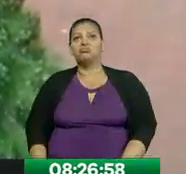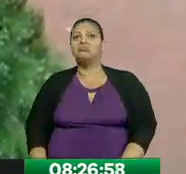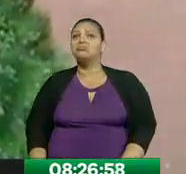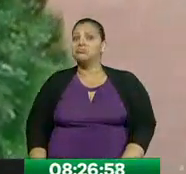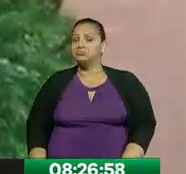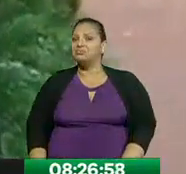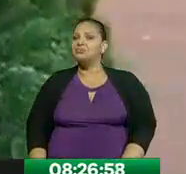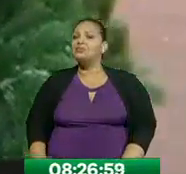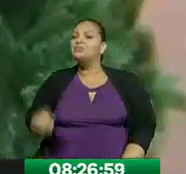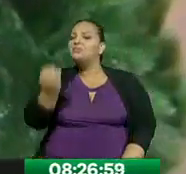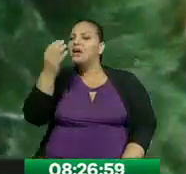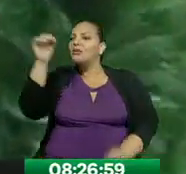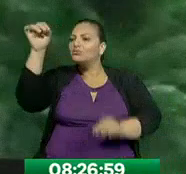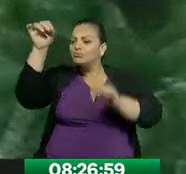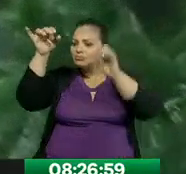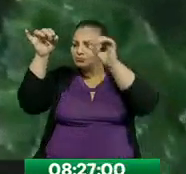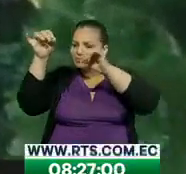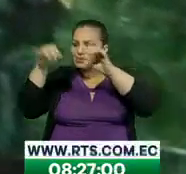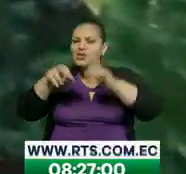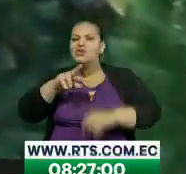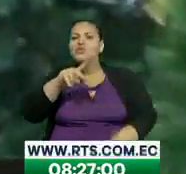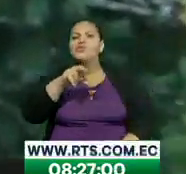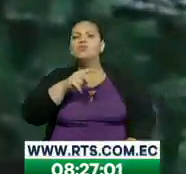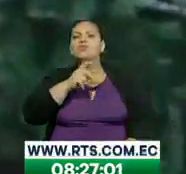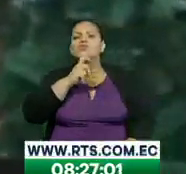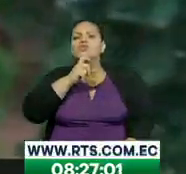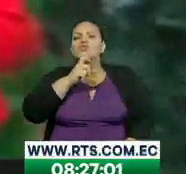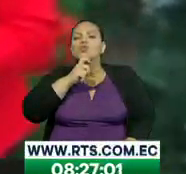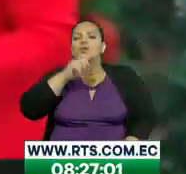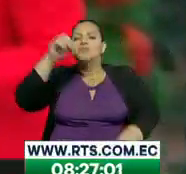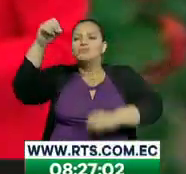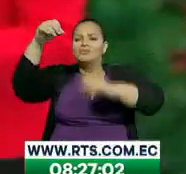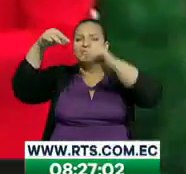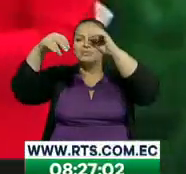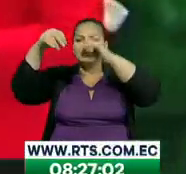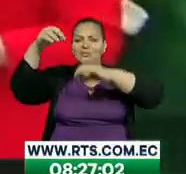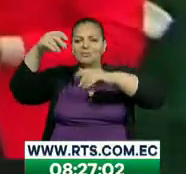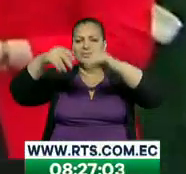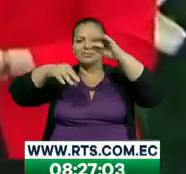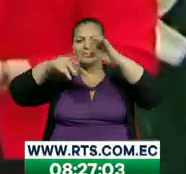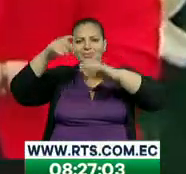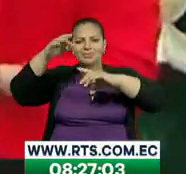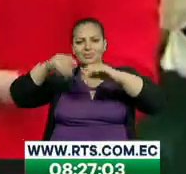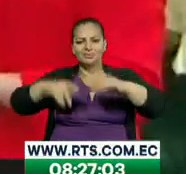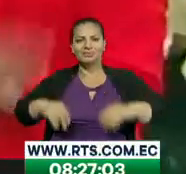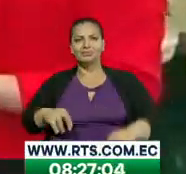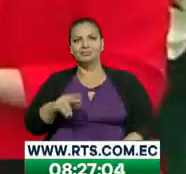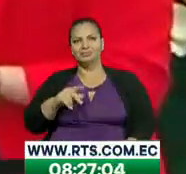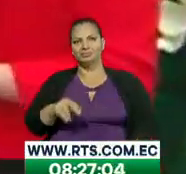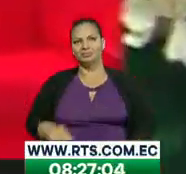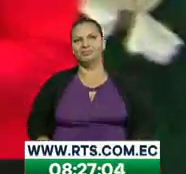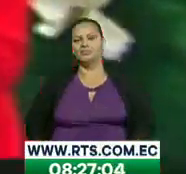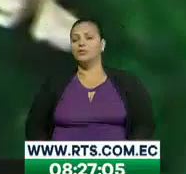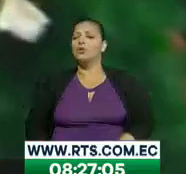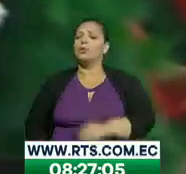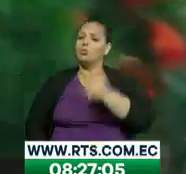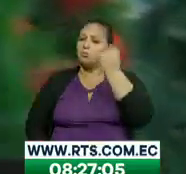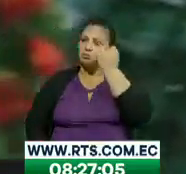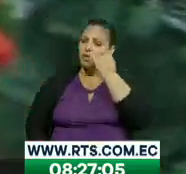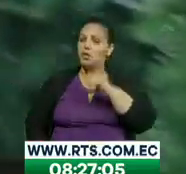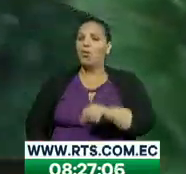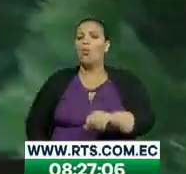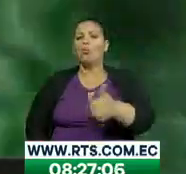nieve. Sí, son nieve, vienen hechos de allá mismo, que esos son, vienen así nieve, vienen amarillo también vienen. Perfecto,